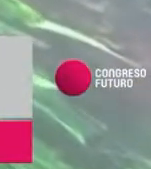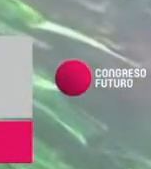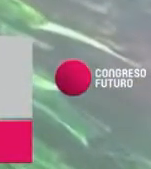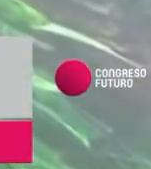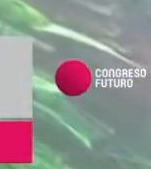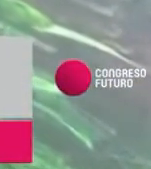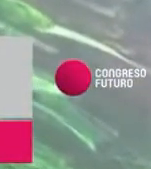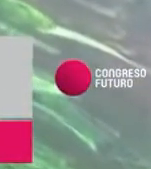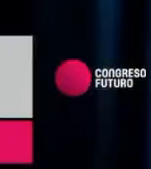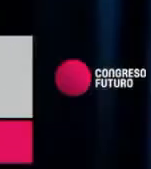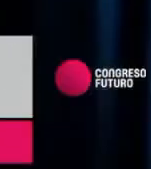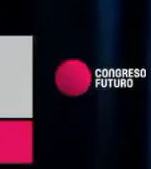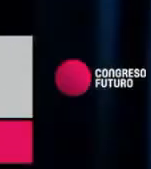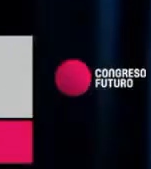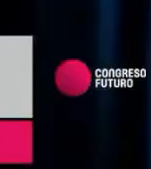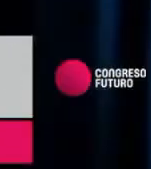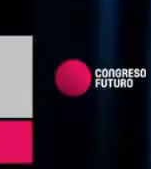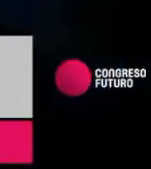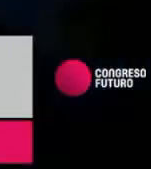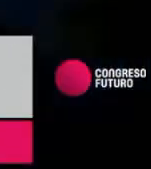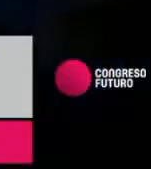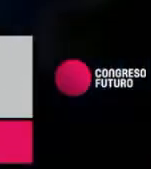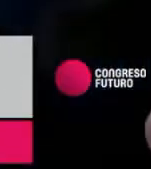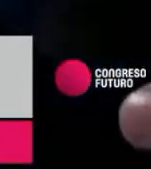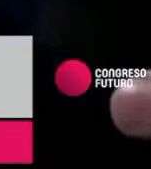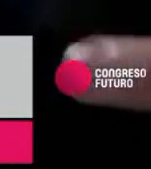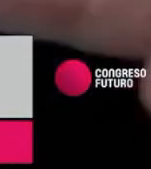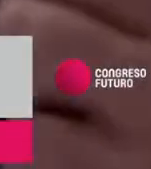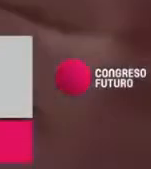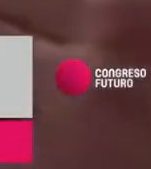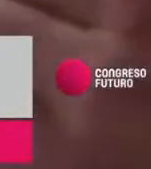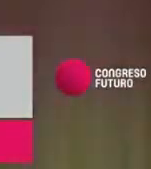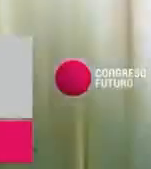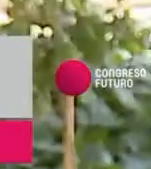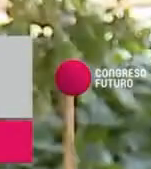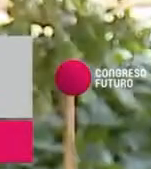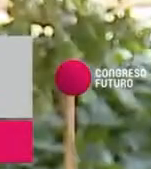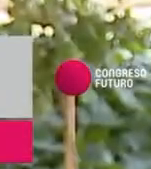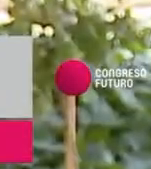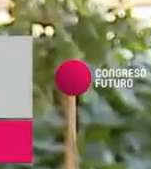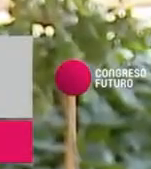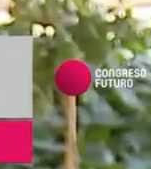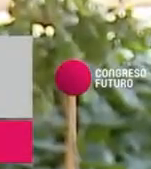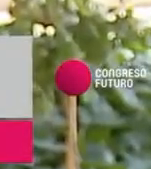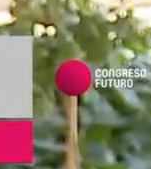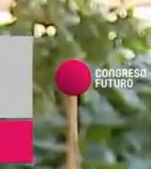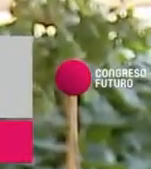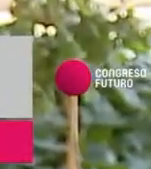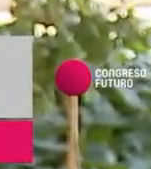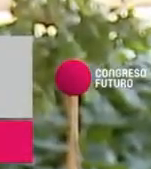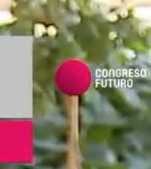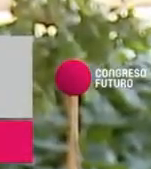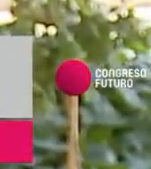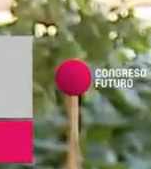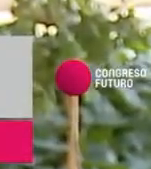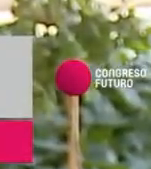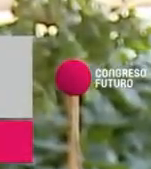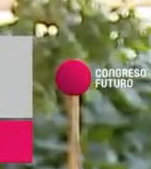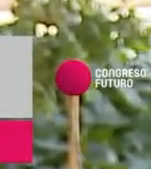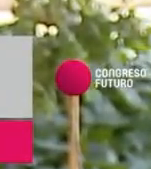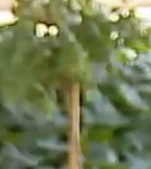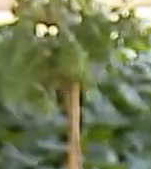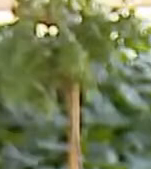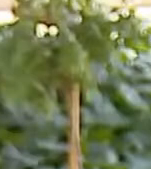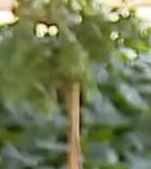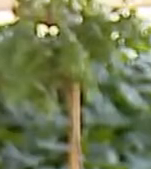dispositivos cerebro-cerebro, cerebro-máquina, que leen directamente los cerebros y por lo tanto necesitan regularse para que sean usados siempre a favor